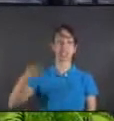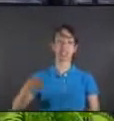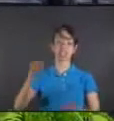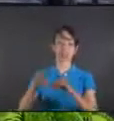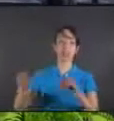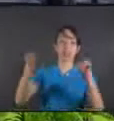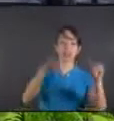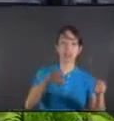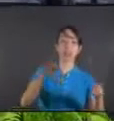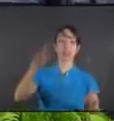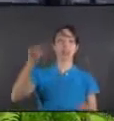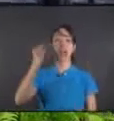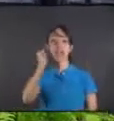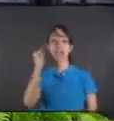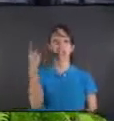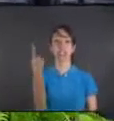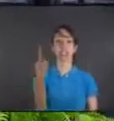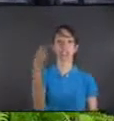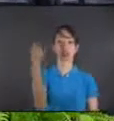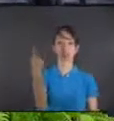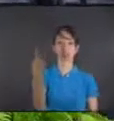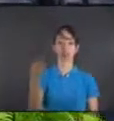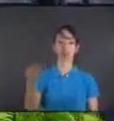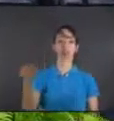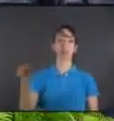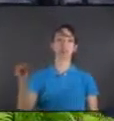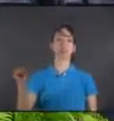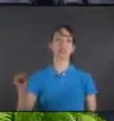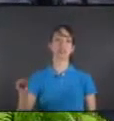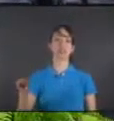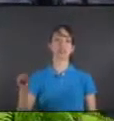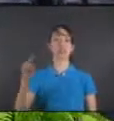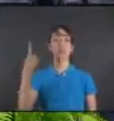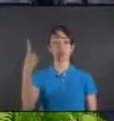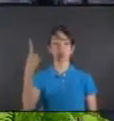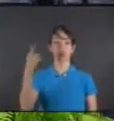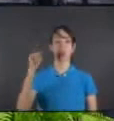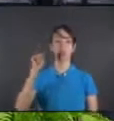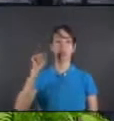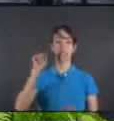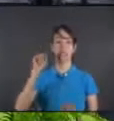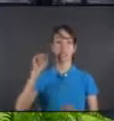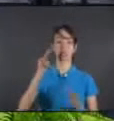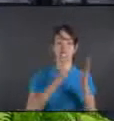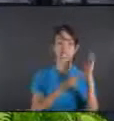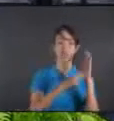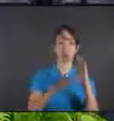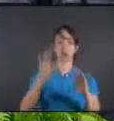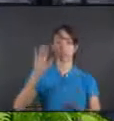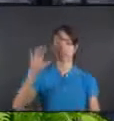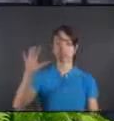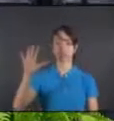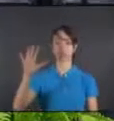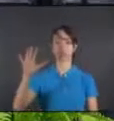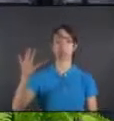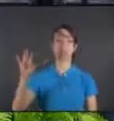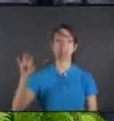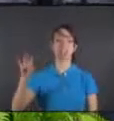la luz día, y a las tinieblas llamó noche. Y fue la tarde y fue la mañana un